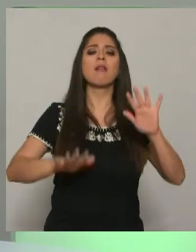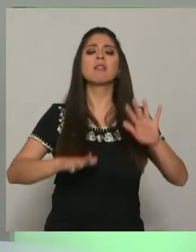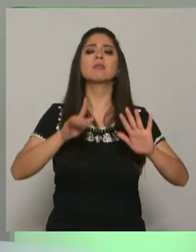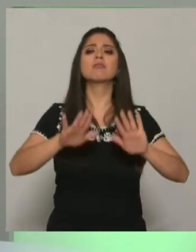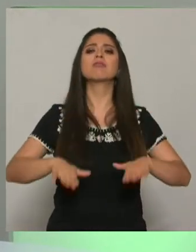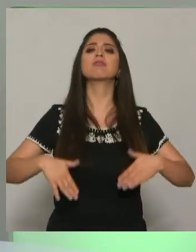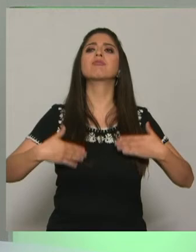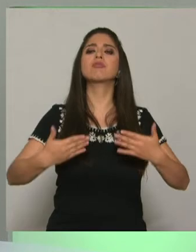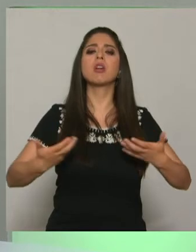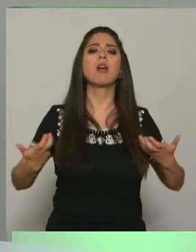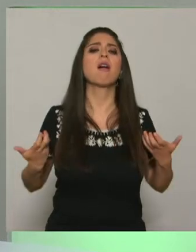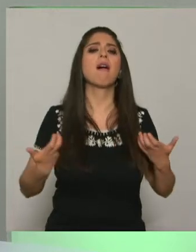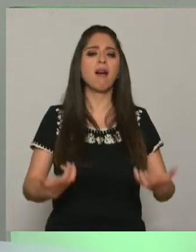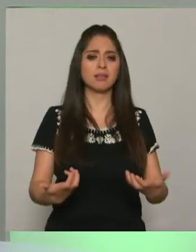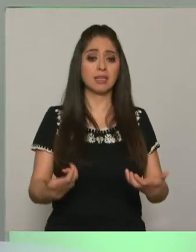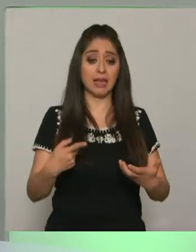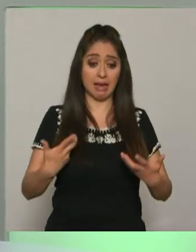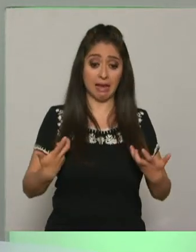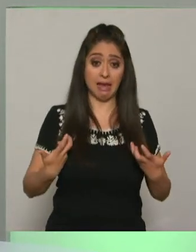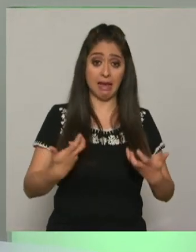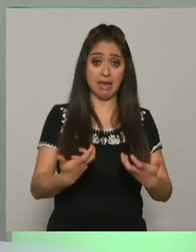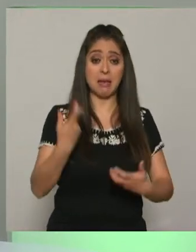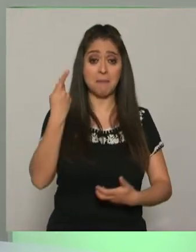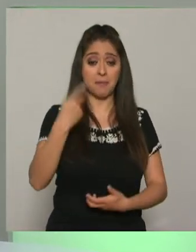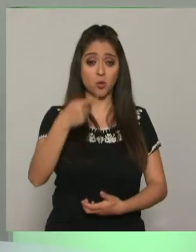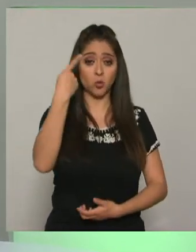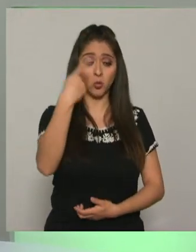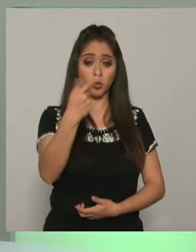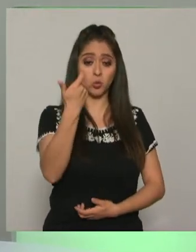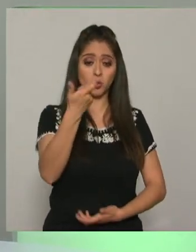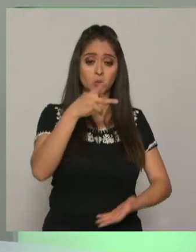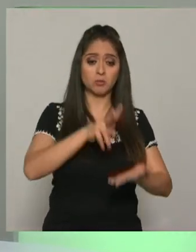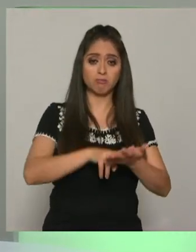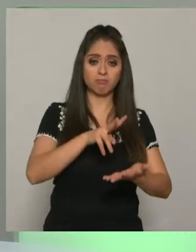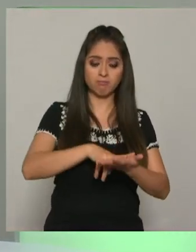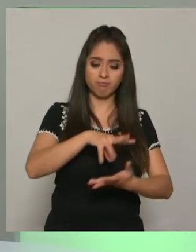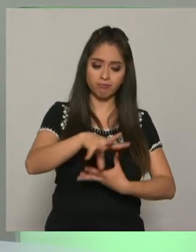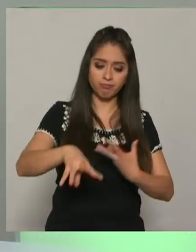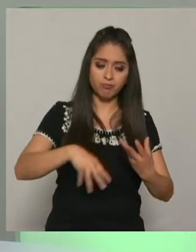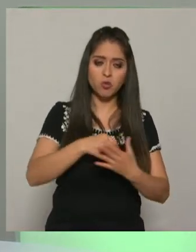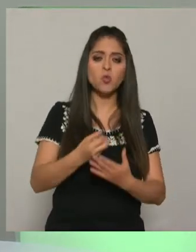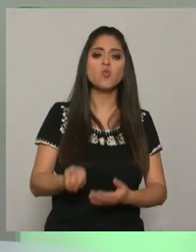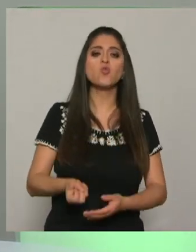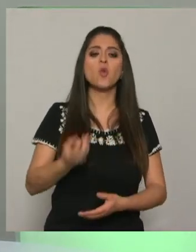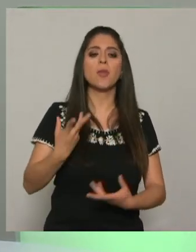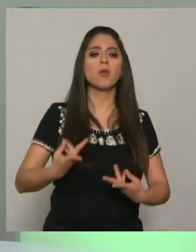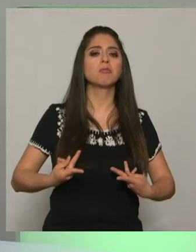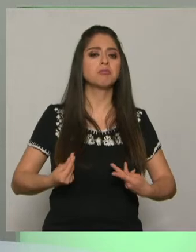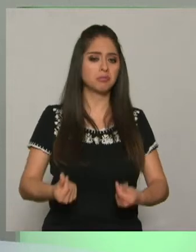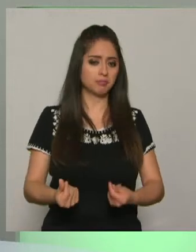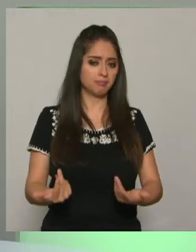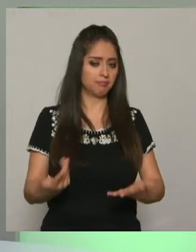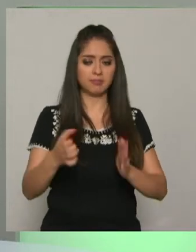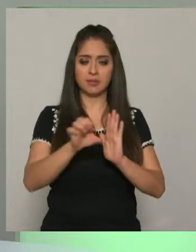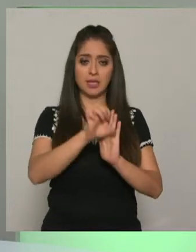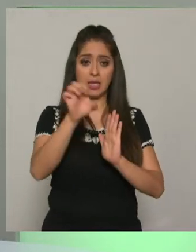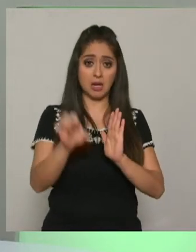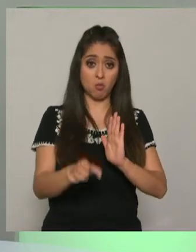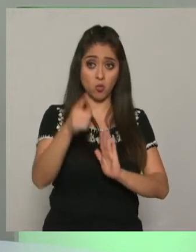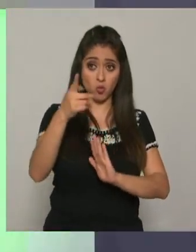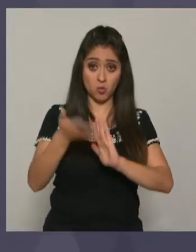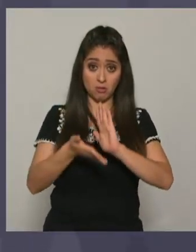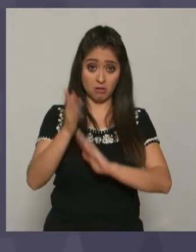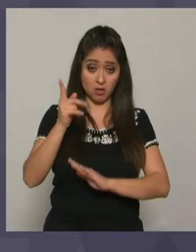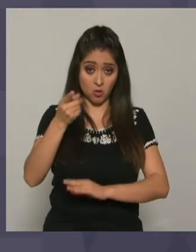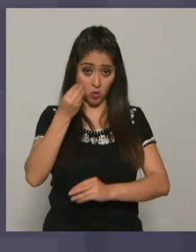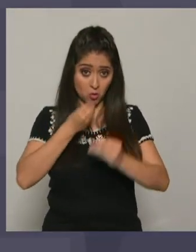calle, sal con el presupuesto de lo que tú planeas gastar. O sea, si vas a ir a comer, lleva la cantidad que